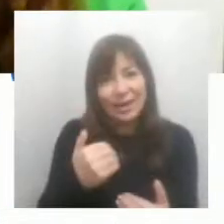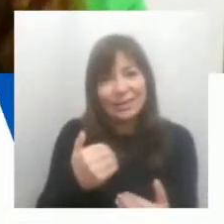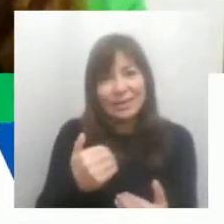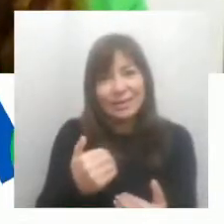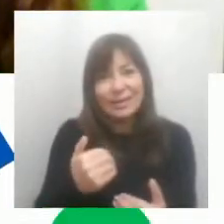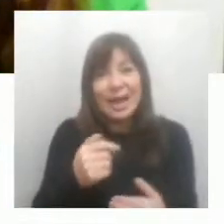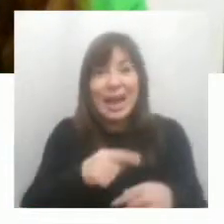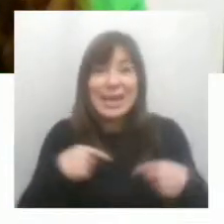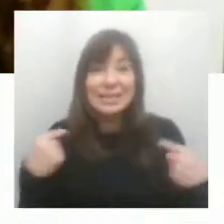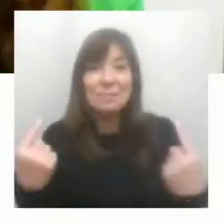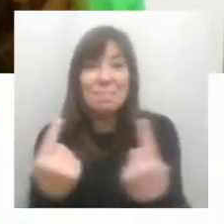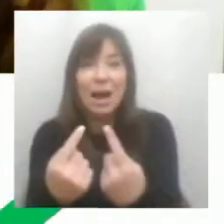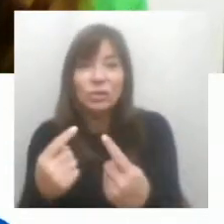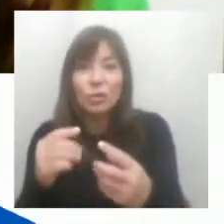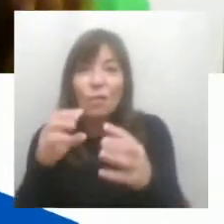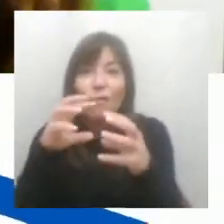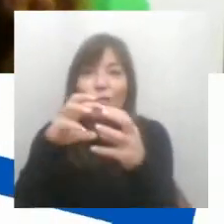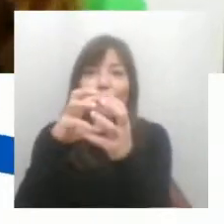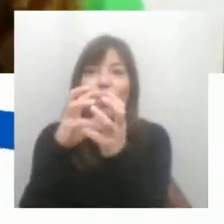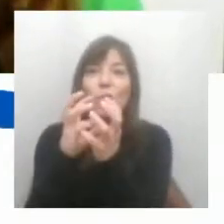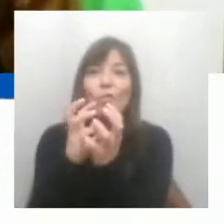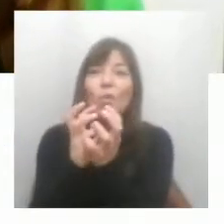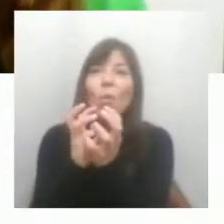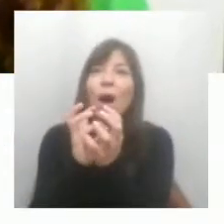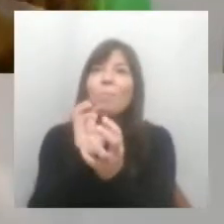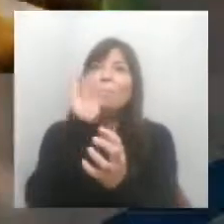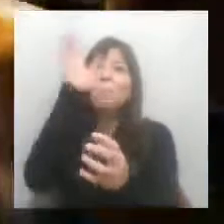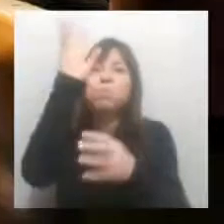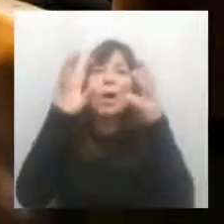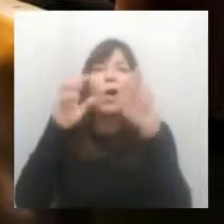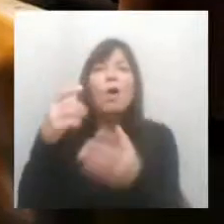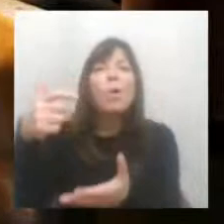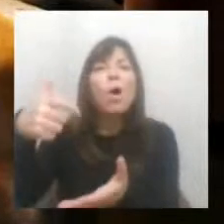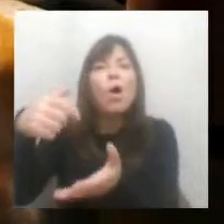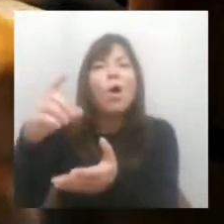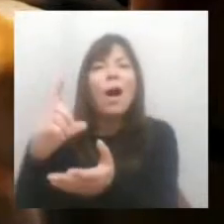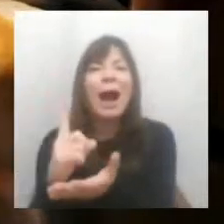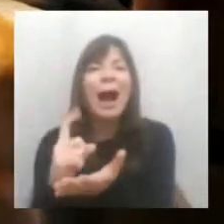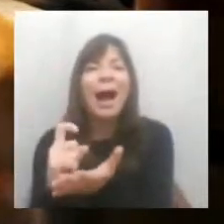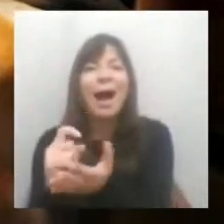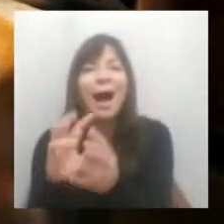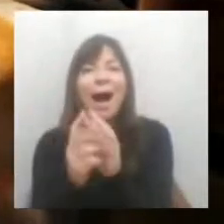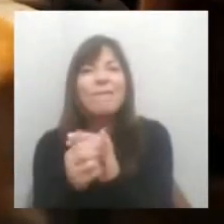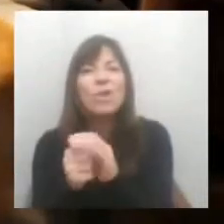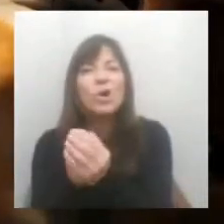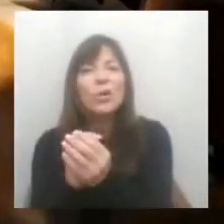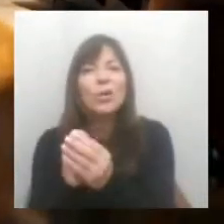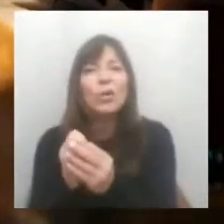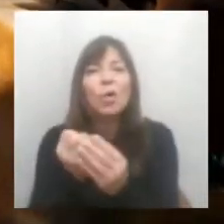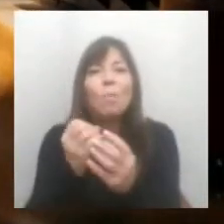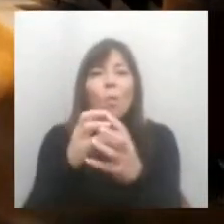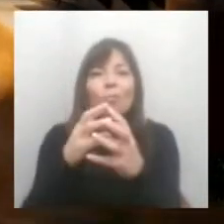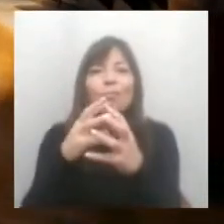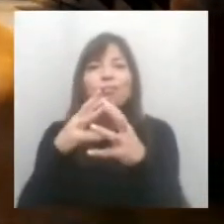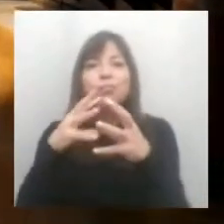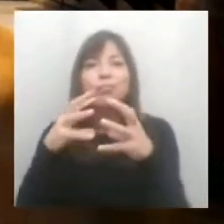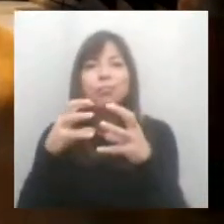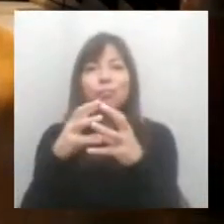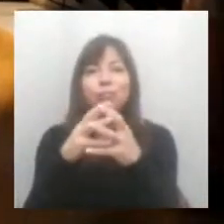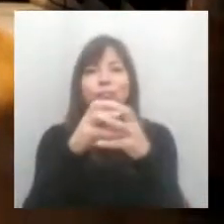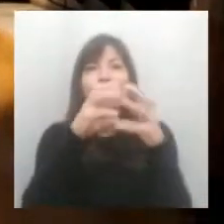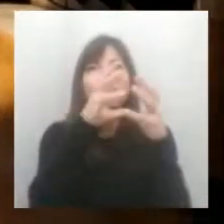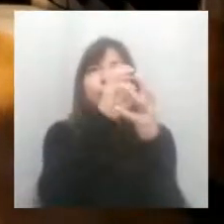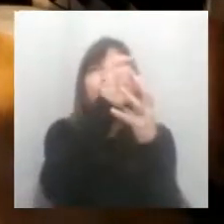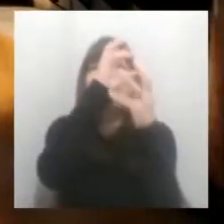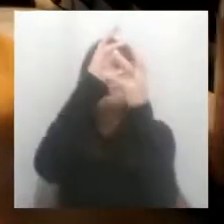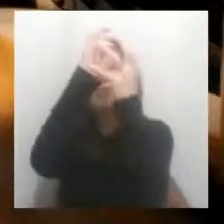el espacio burbujas, por supuesto, cómo no íbamos a considerar a nuestras queridas burbujas. El espacio burbujas forma